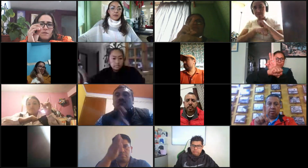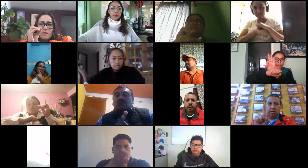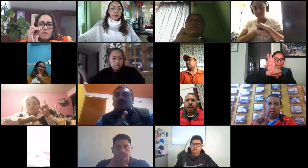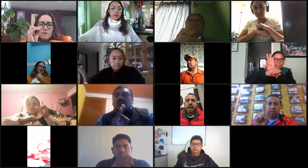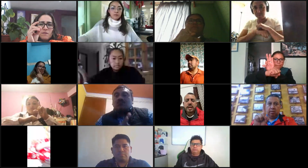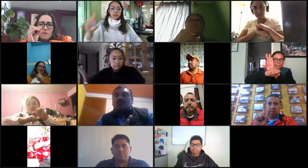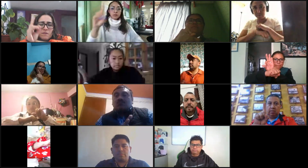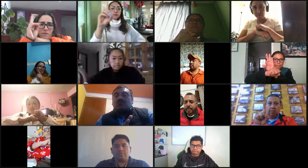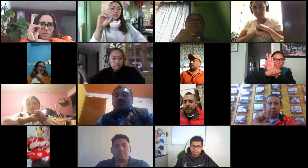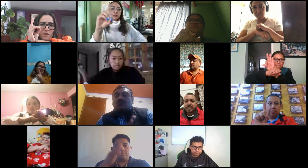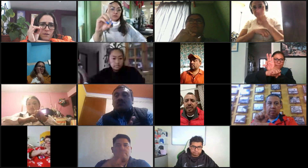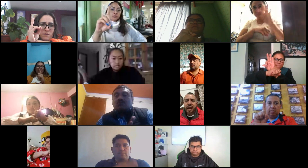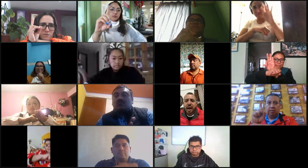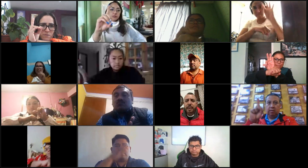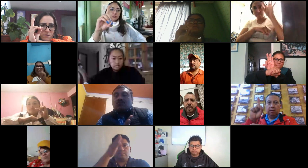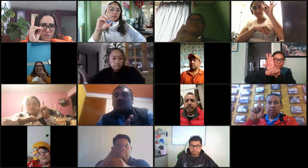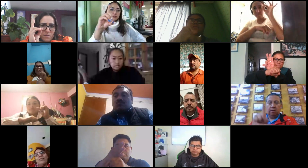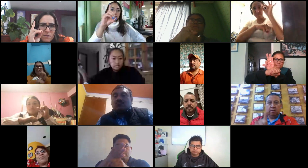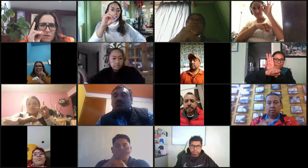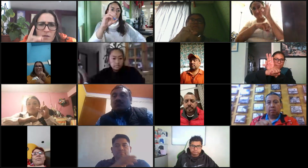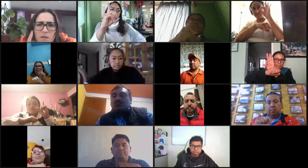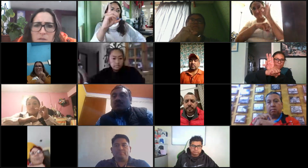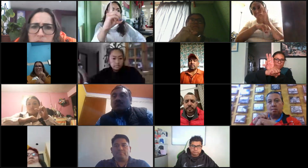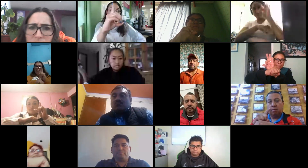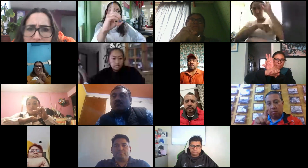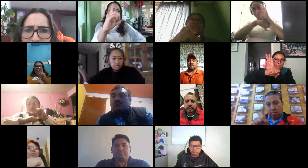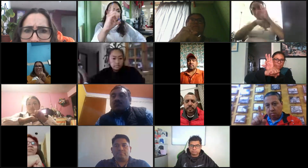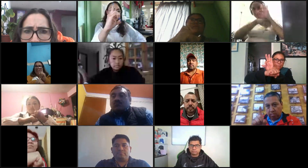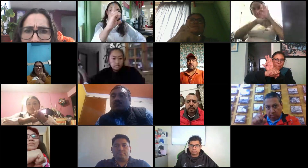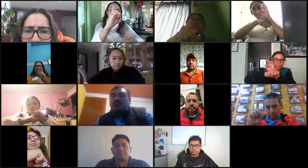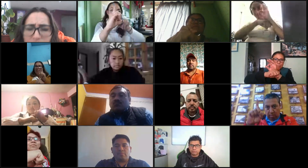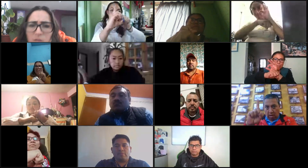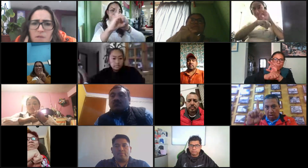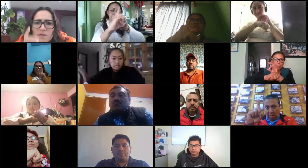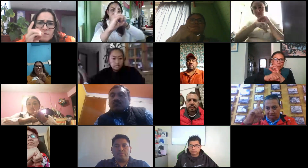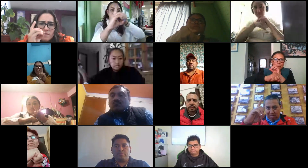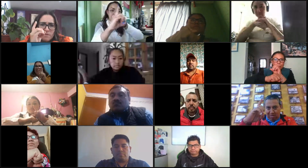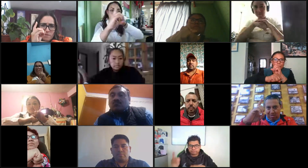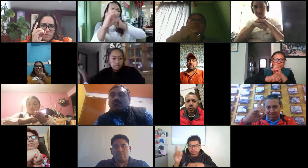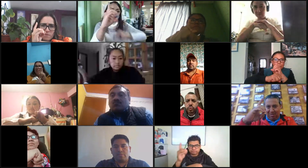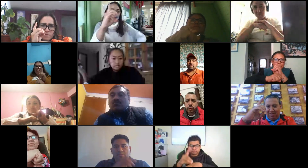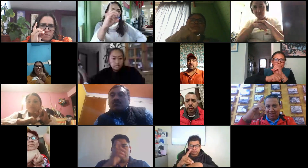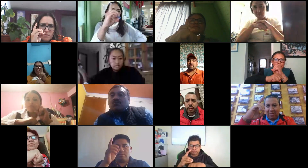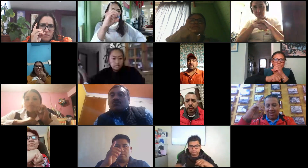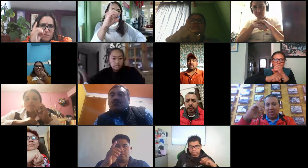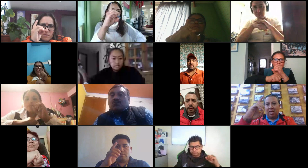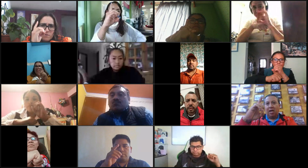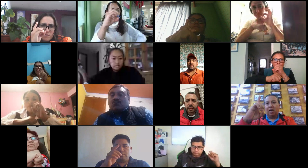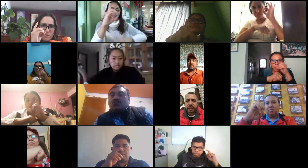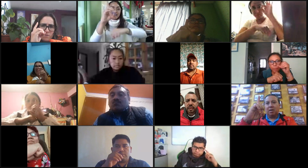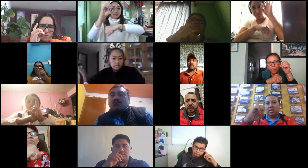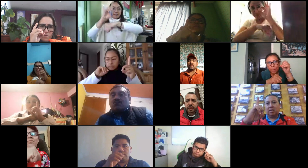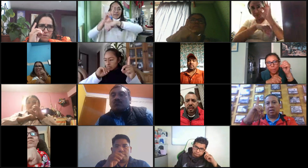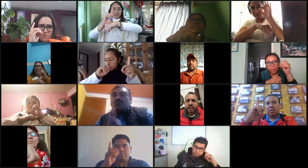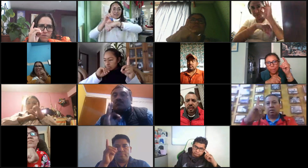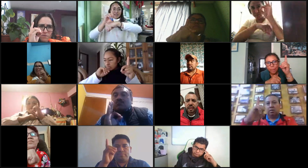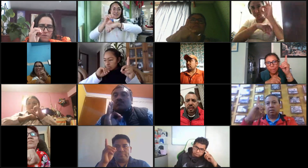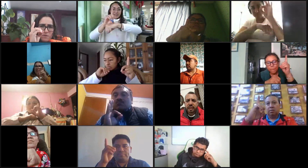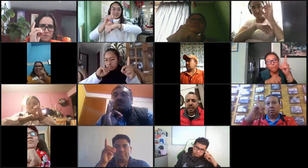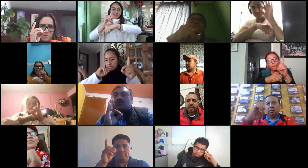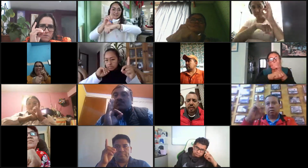A ver, Alfonso, maestro Alfonso. Fíjate, miré, la pancita de la letra D. Ahí está,